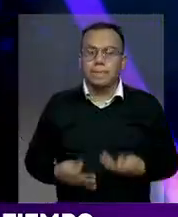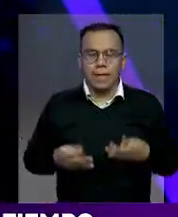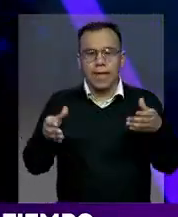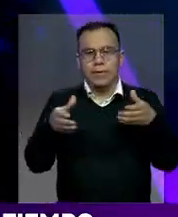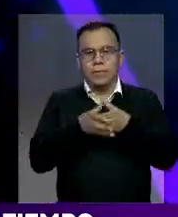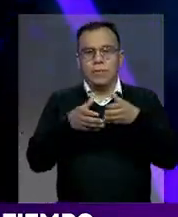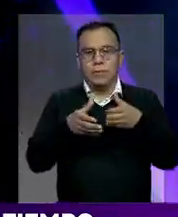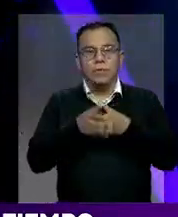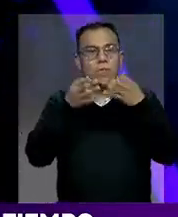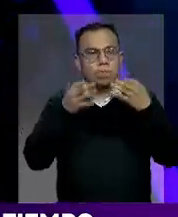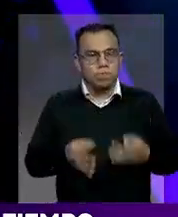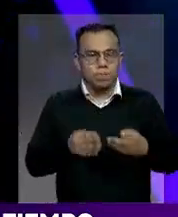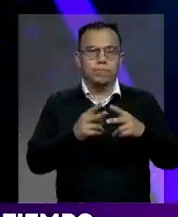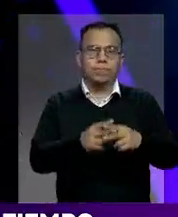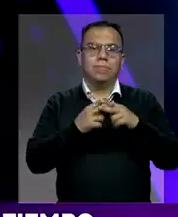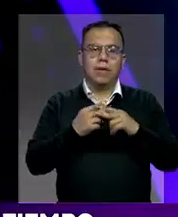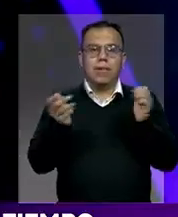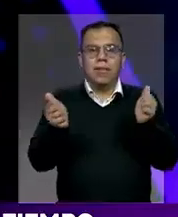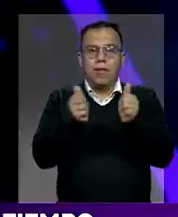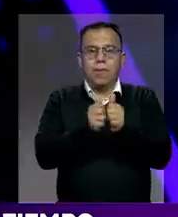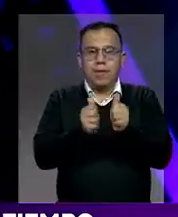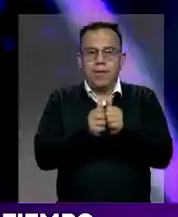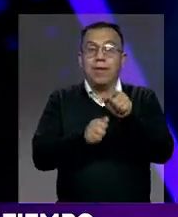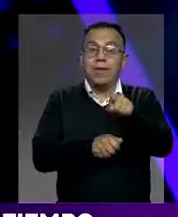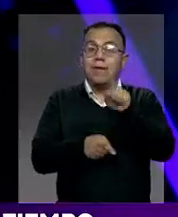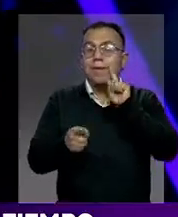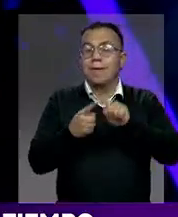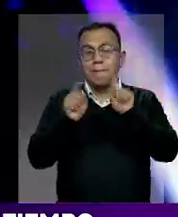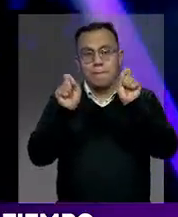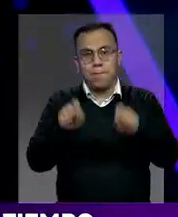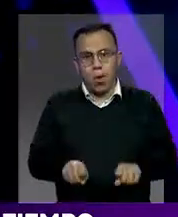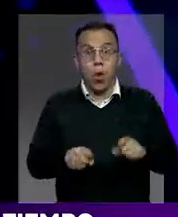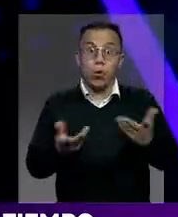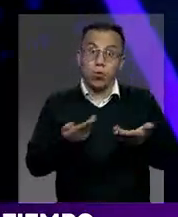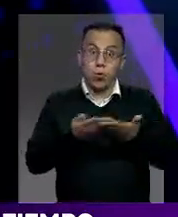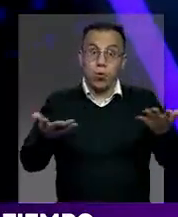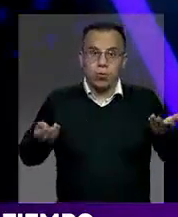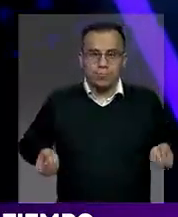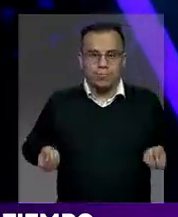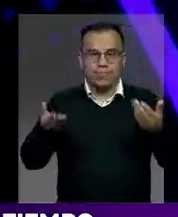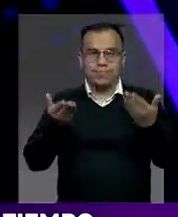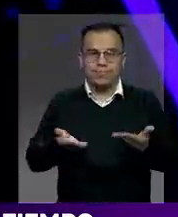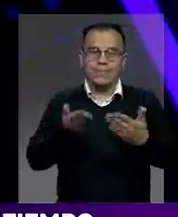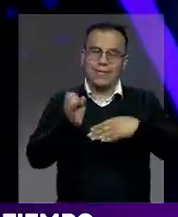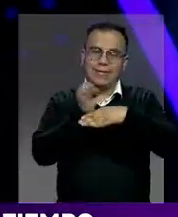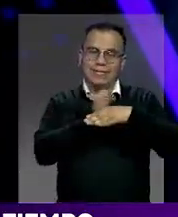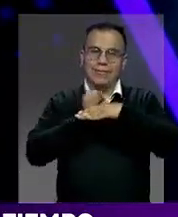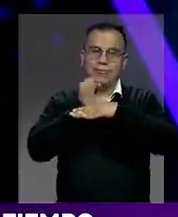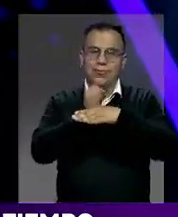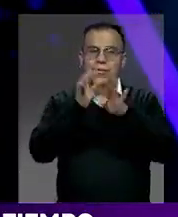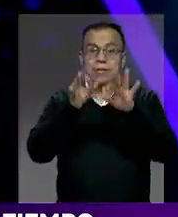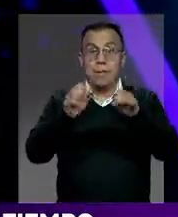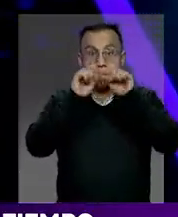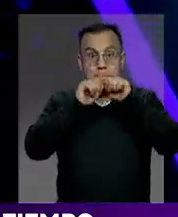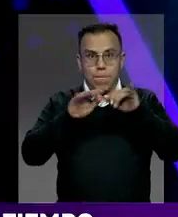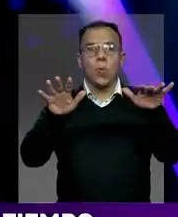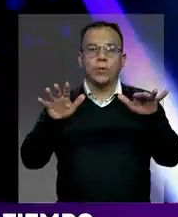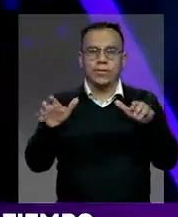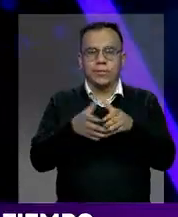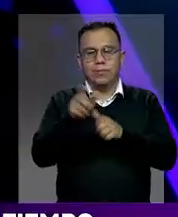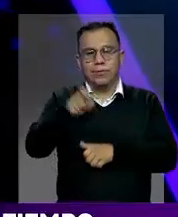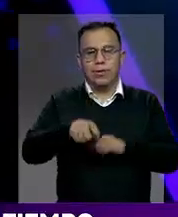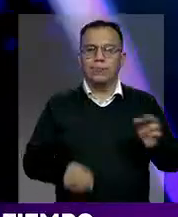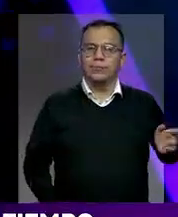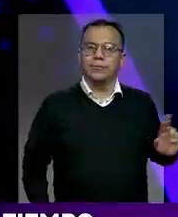con crédito los acompañamos para que puedan ser proveedores de las instituciones públicas que nosotros necesitamos